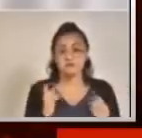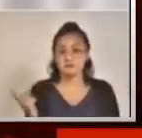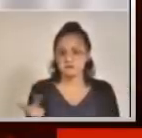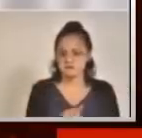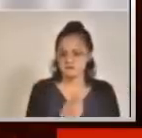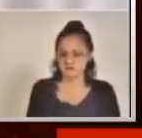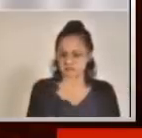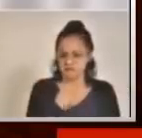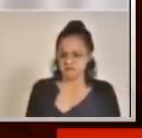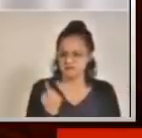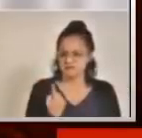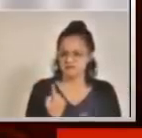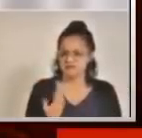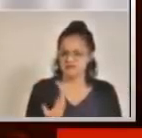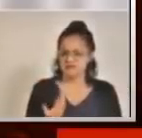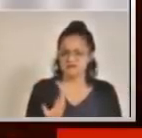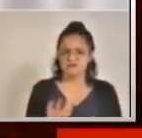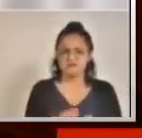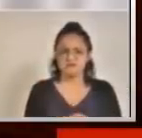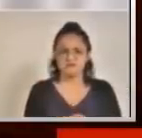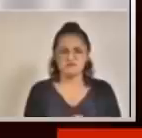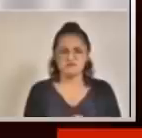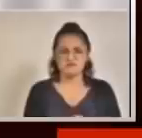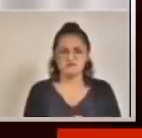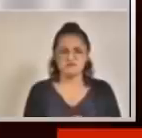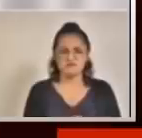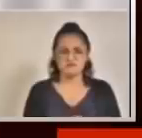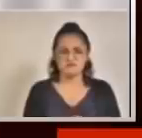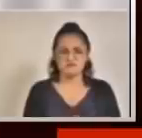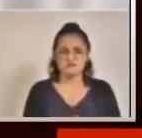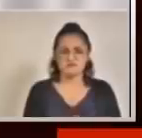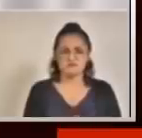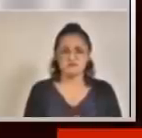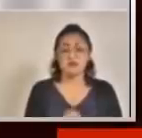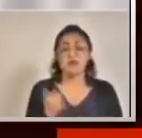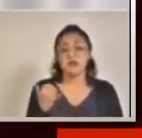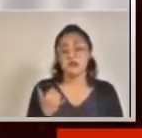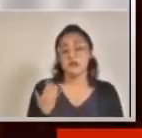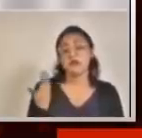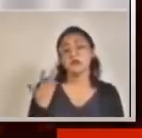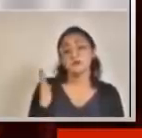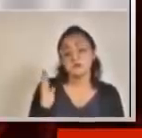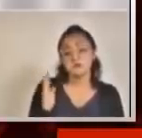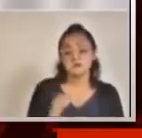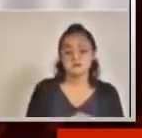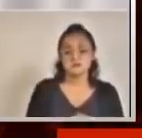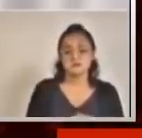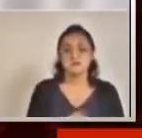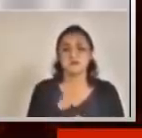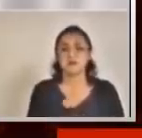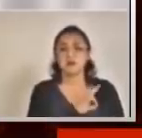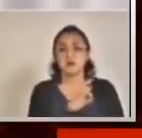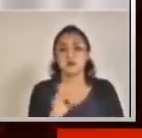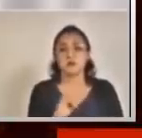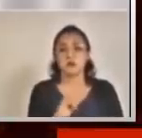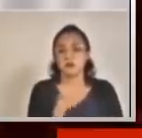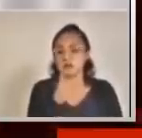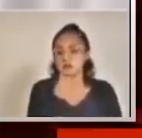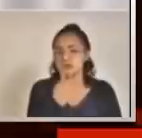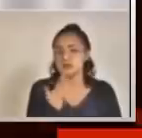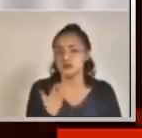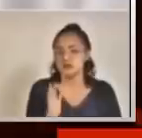planteando y que entonces él podía suponer